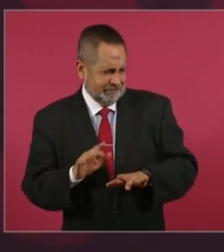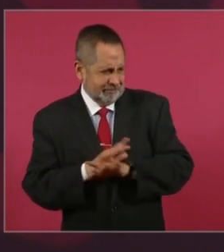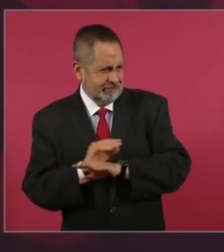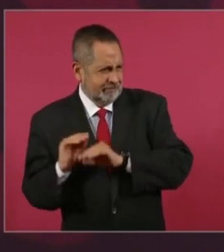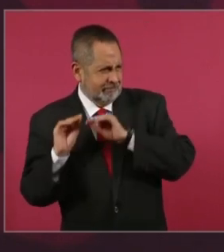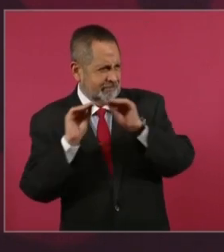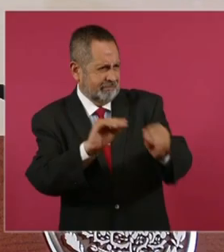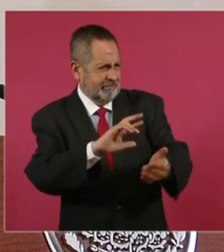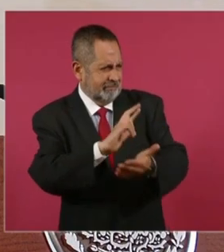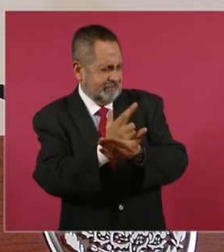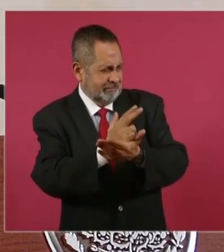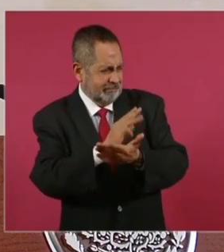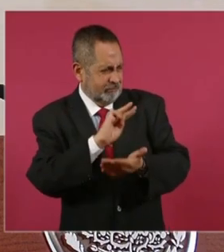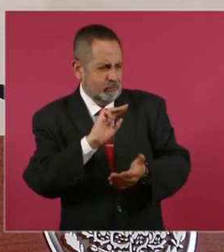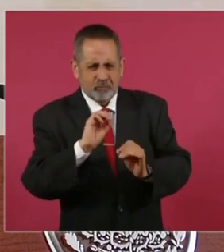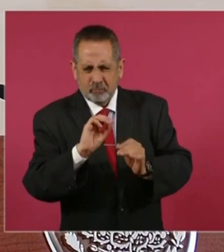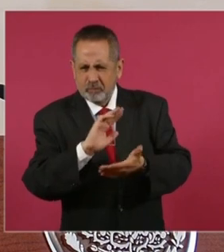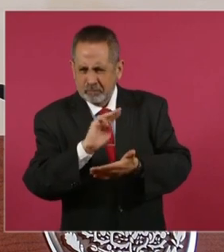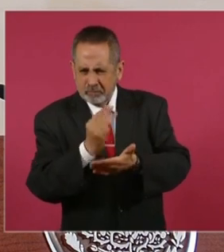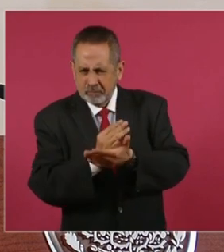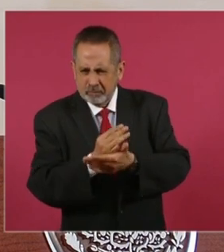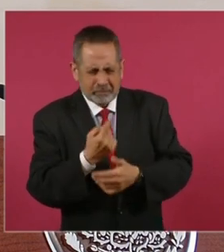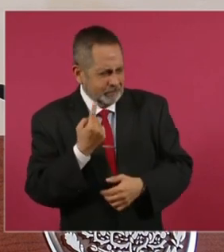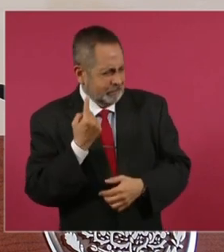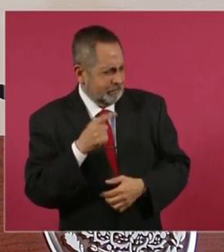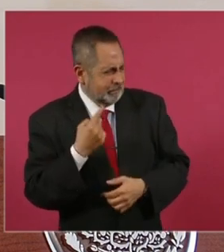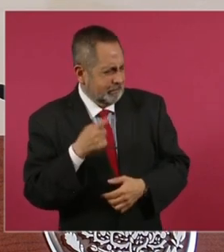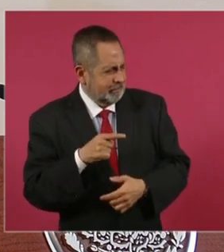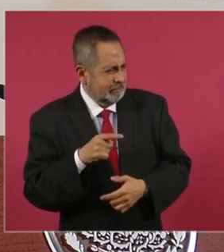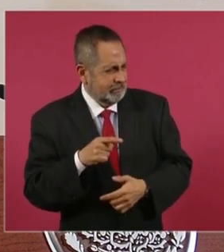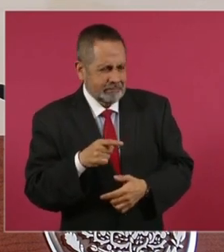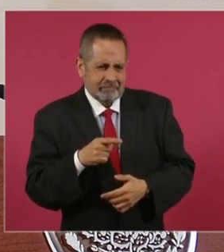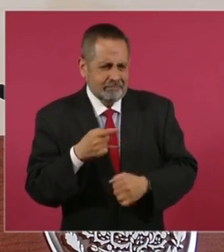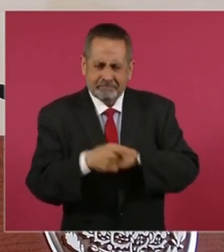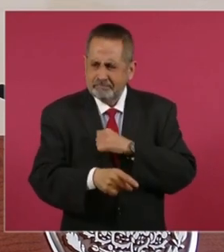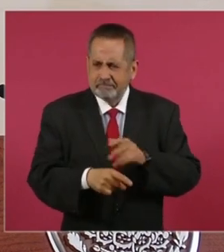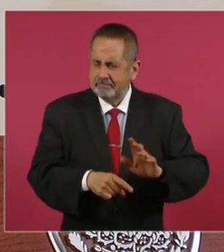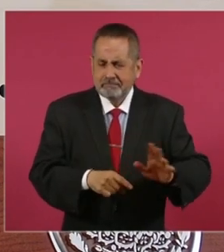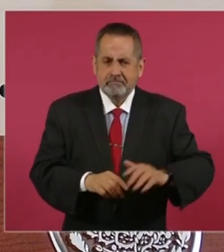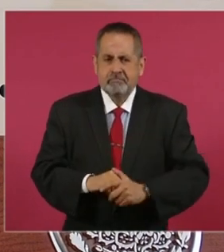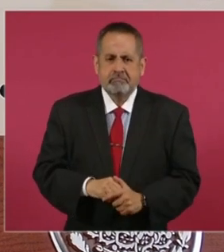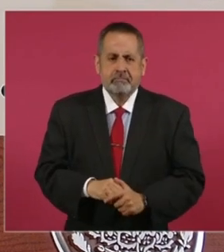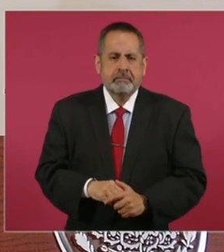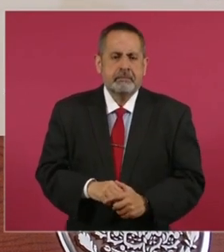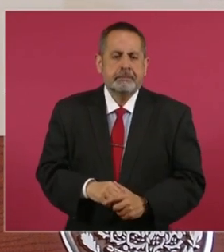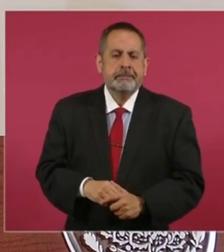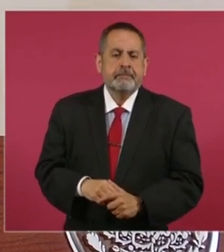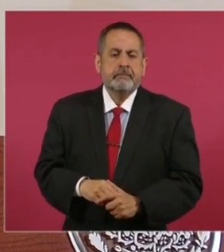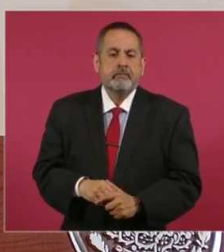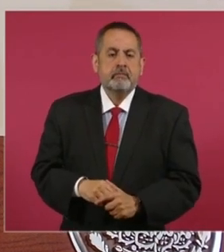y se hicieron